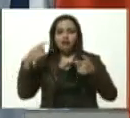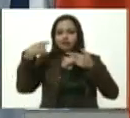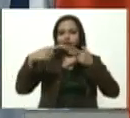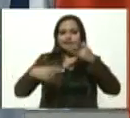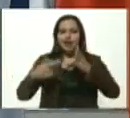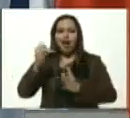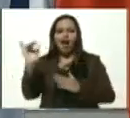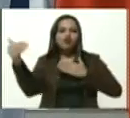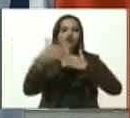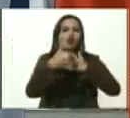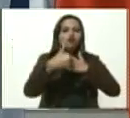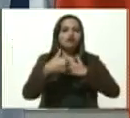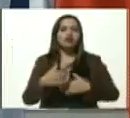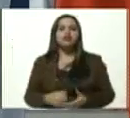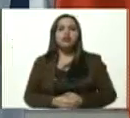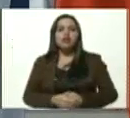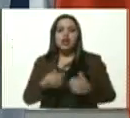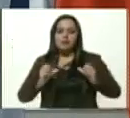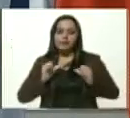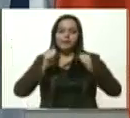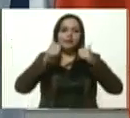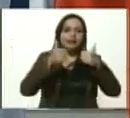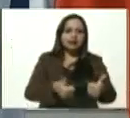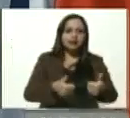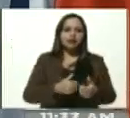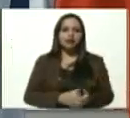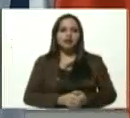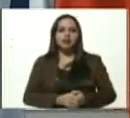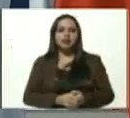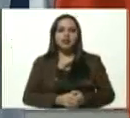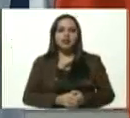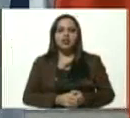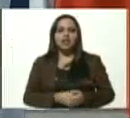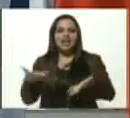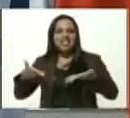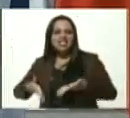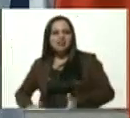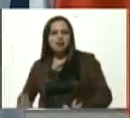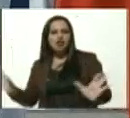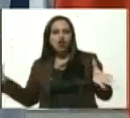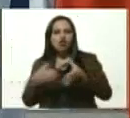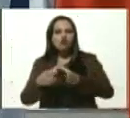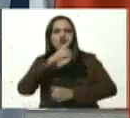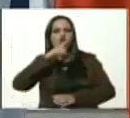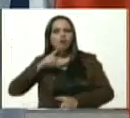mencionando, se dieron los primeros embriones de las llamadas guarimbas,